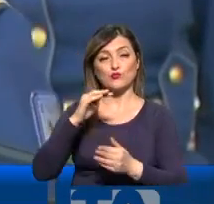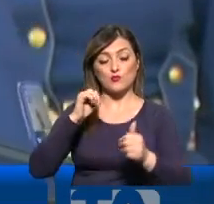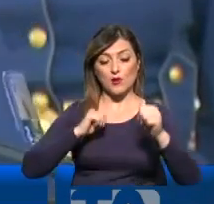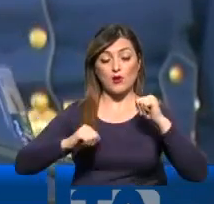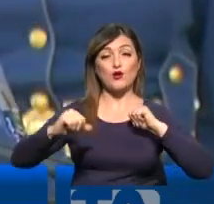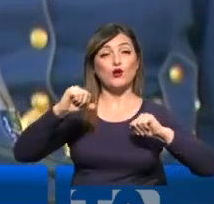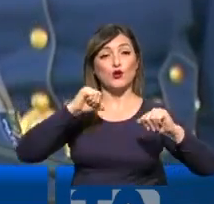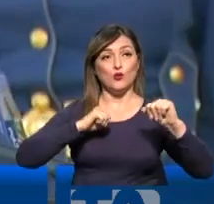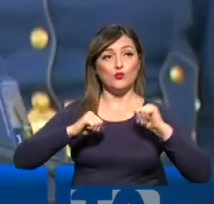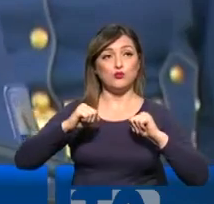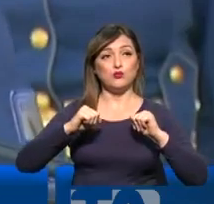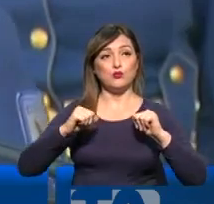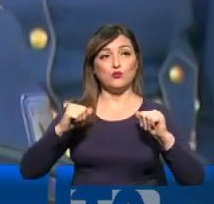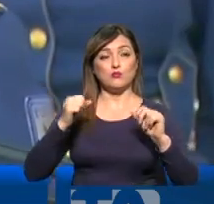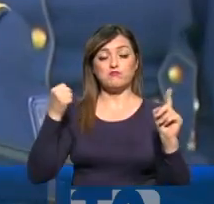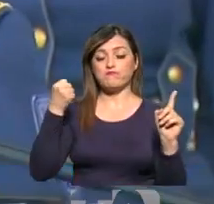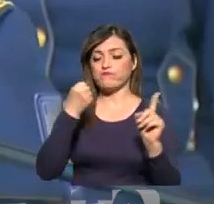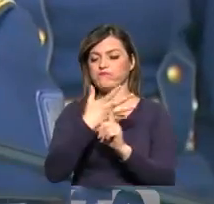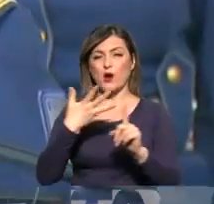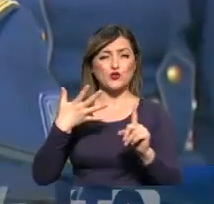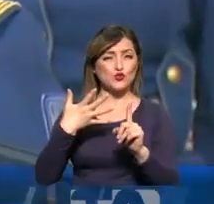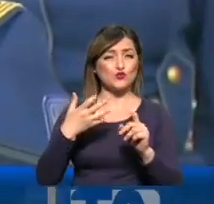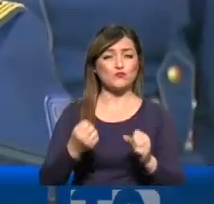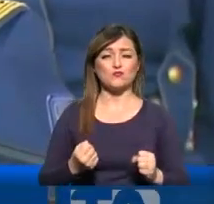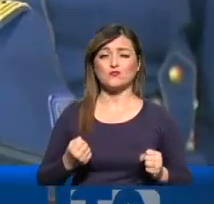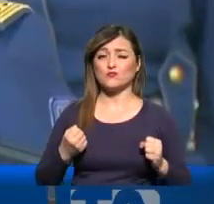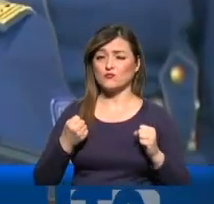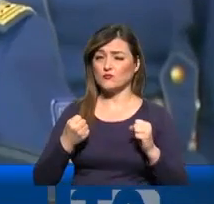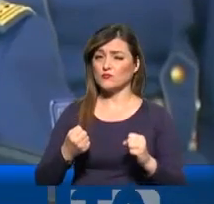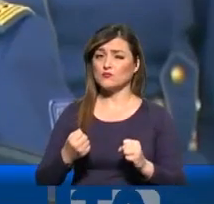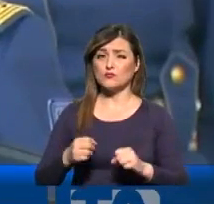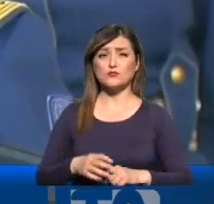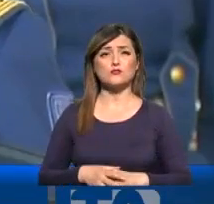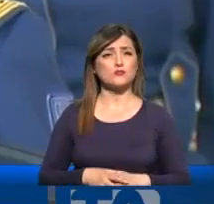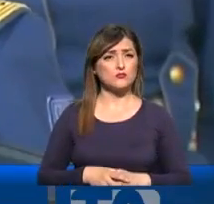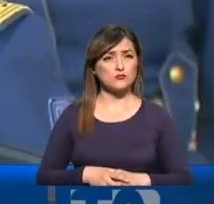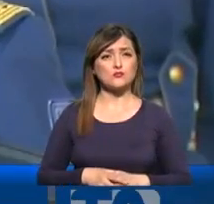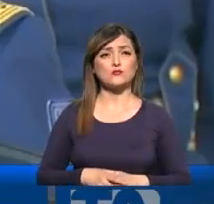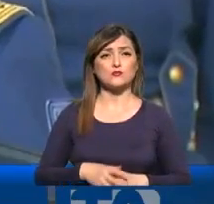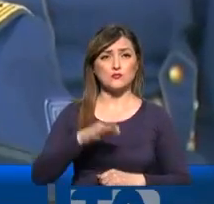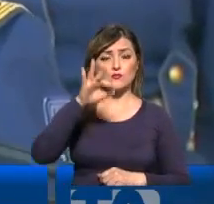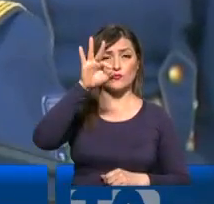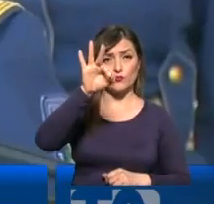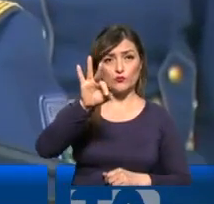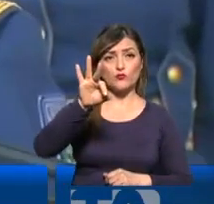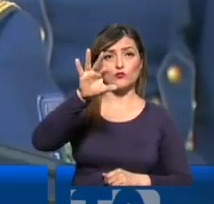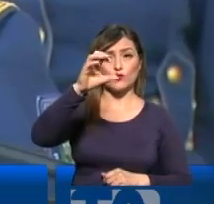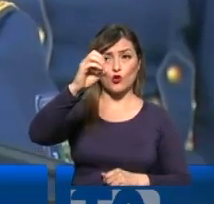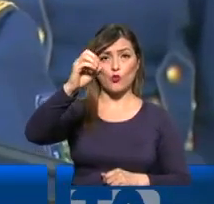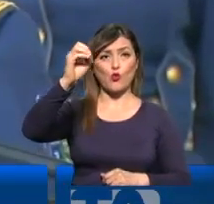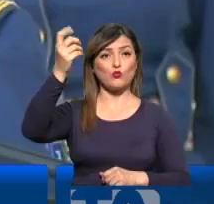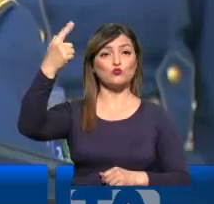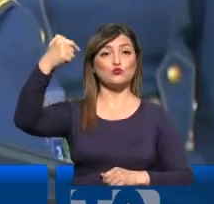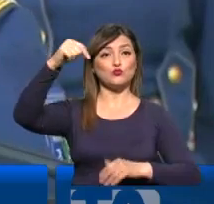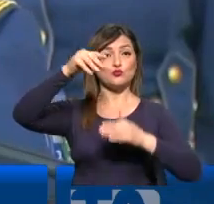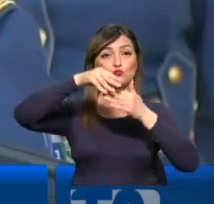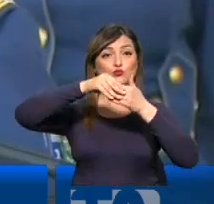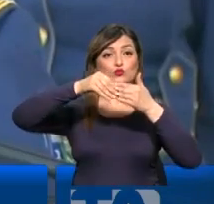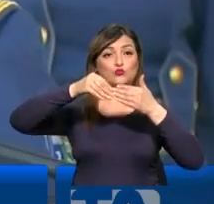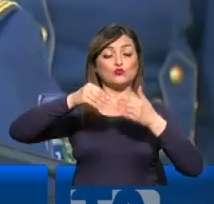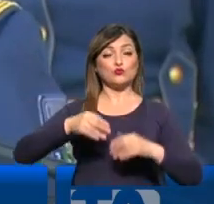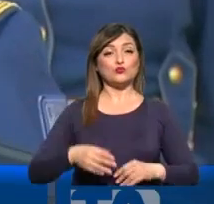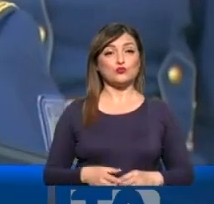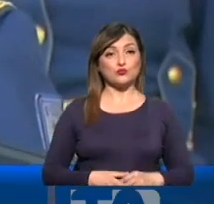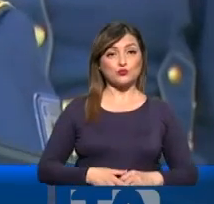sufrido una infame afectación, pues son alrededor de 900 millones de dólares que han